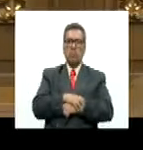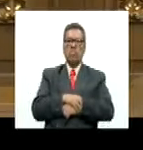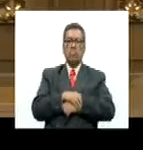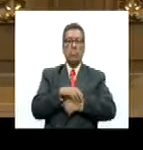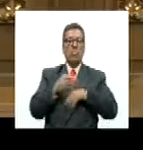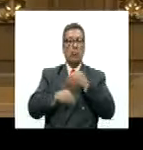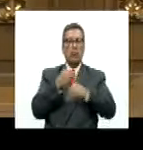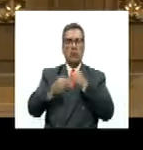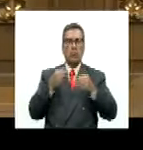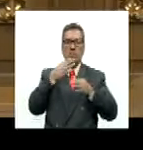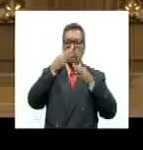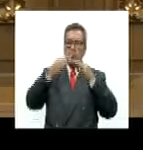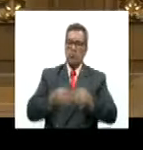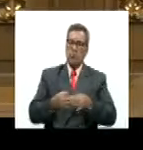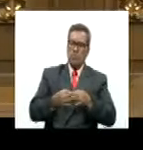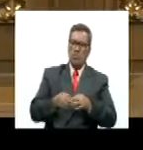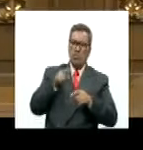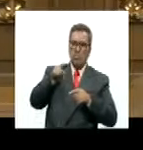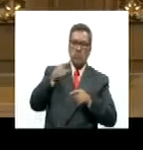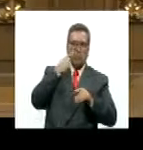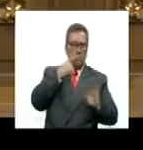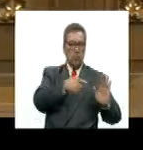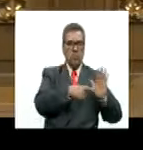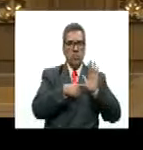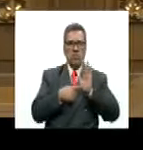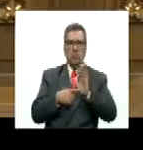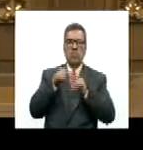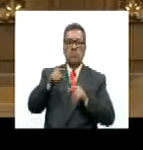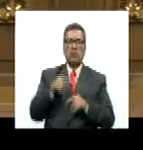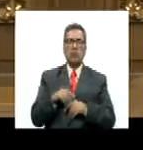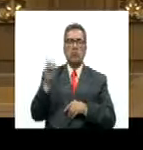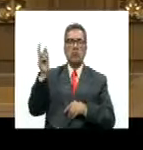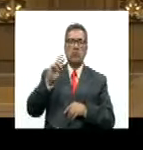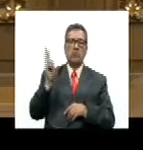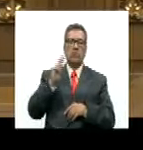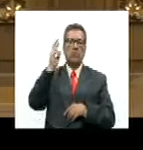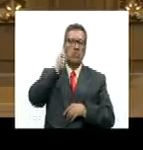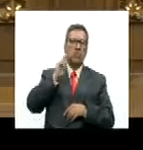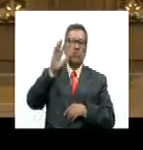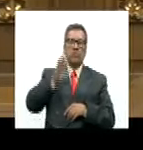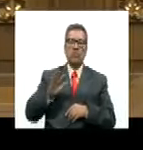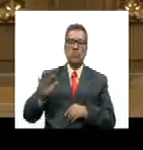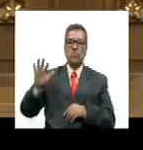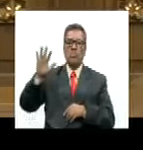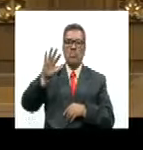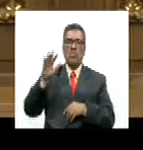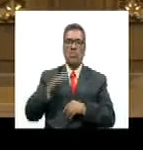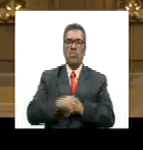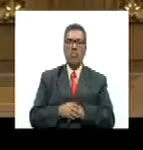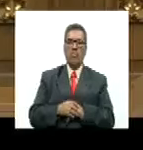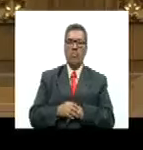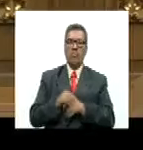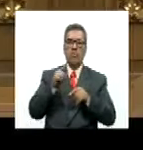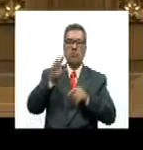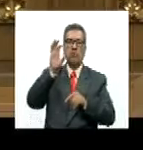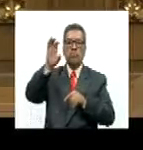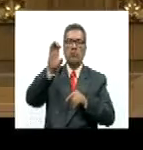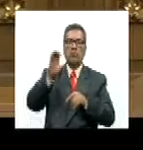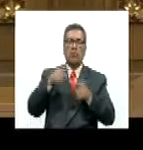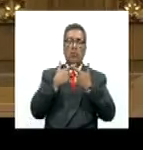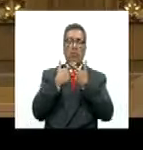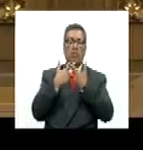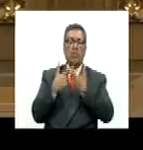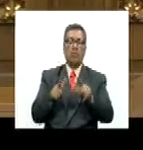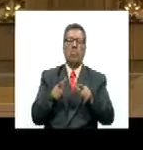hecho inobjetable y evidente es que la República Bolivariana de Venezuela es un país